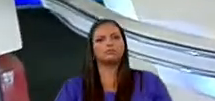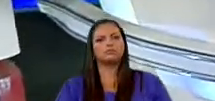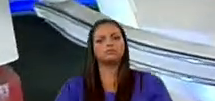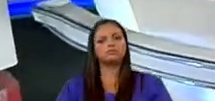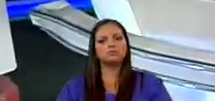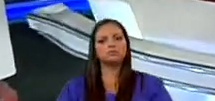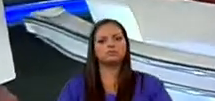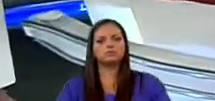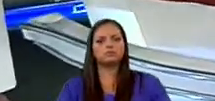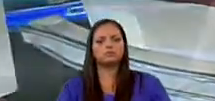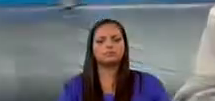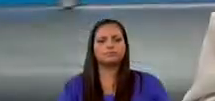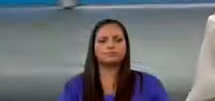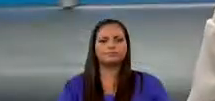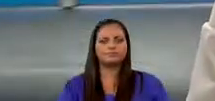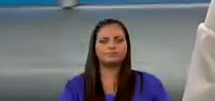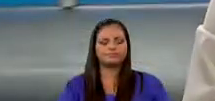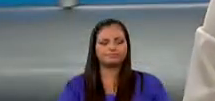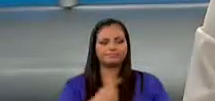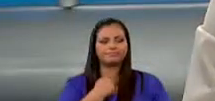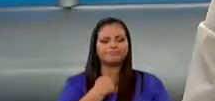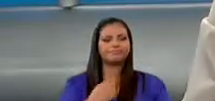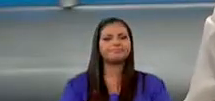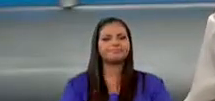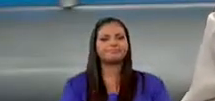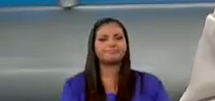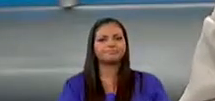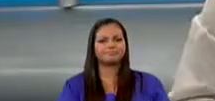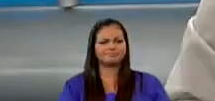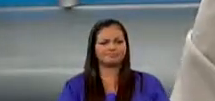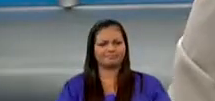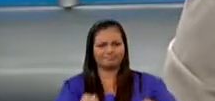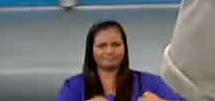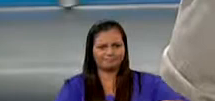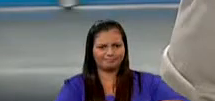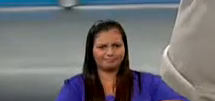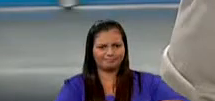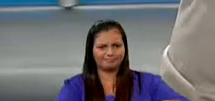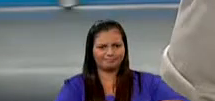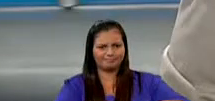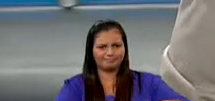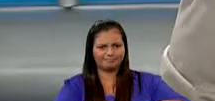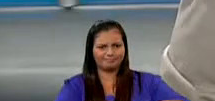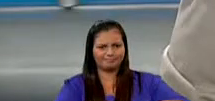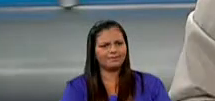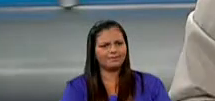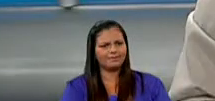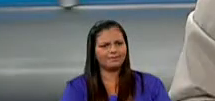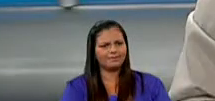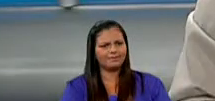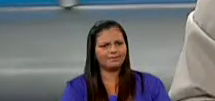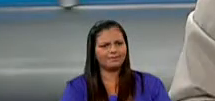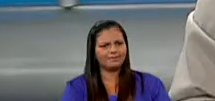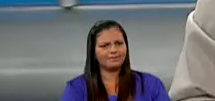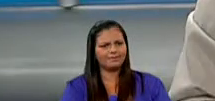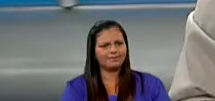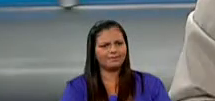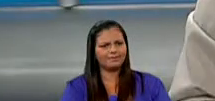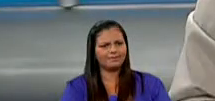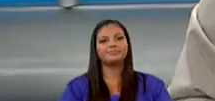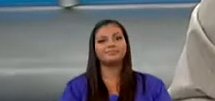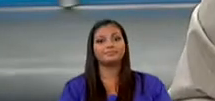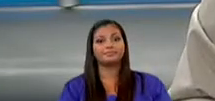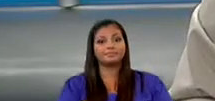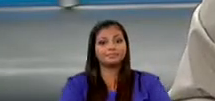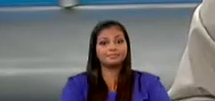Bueno, vamos con otra información. Una moto en $30. Están baratas las motos, está de comprarte una 5. Dos mujeres, y atención con